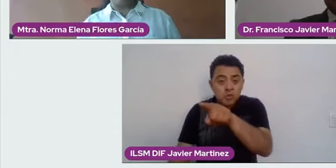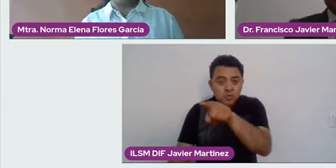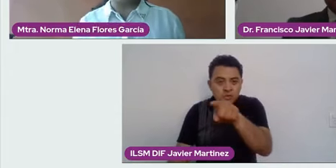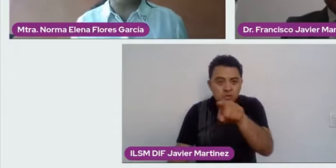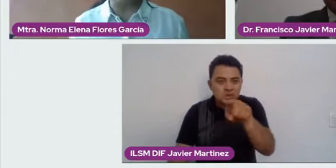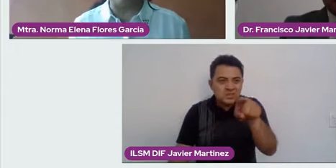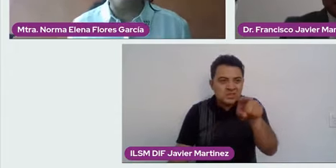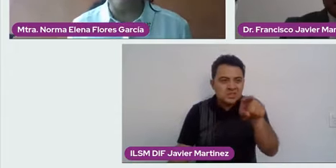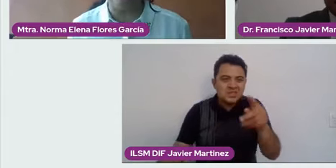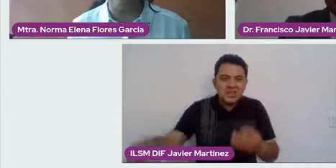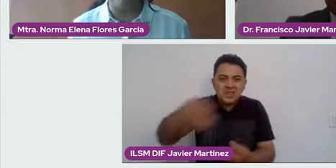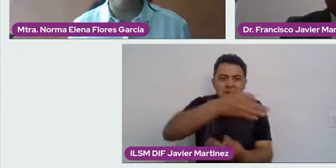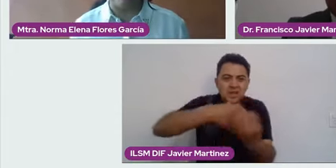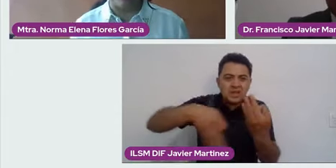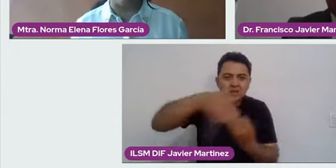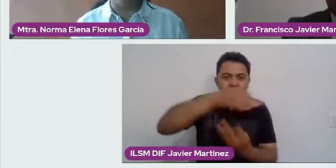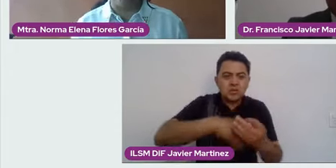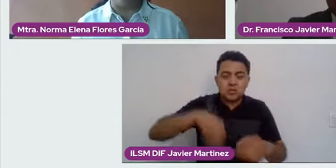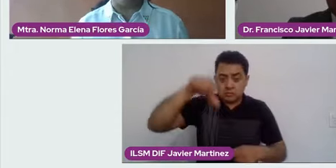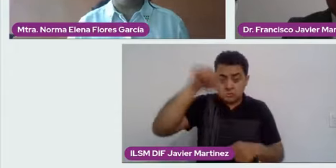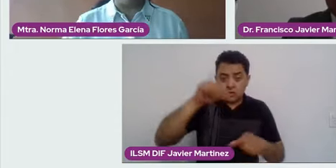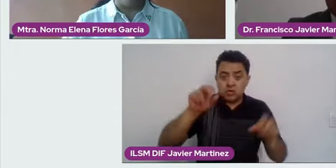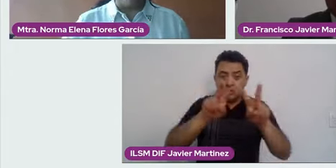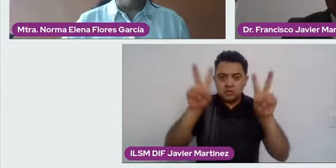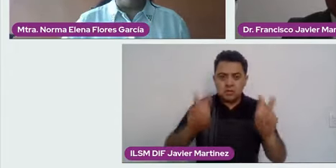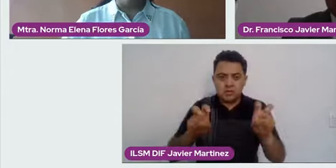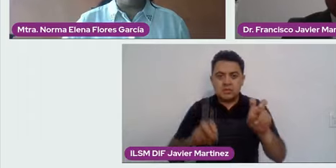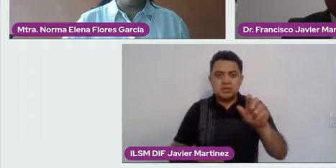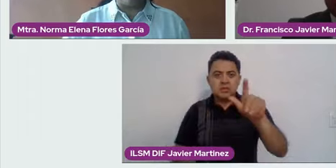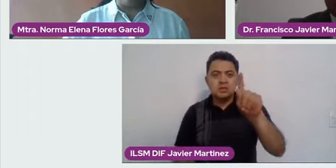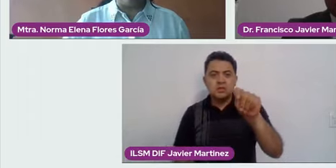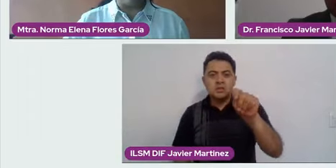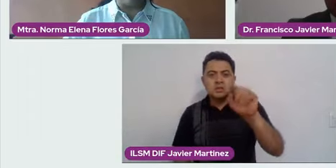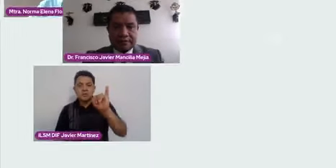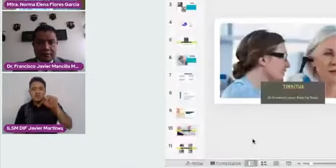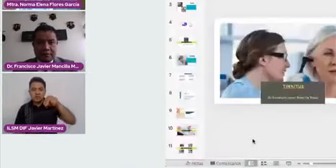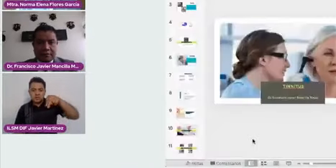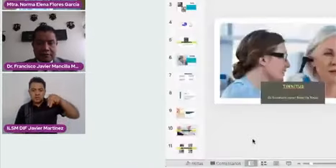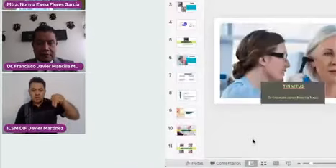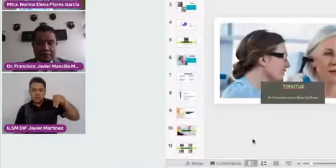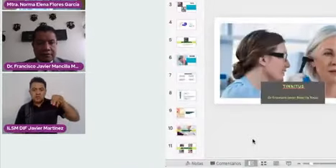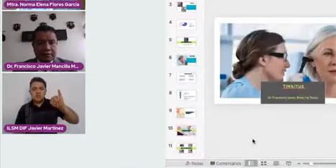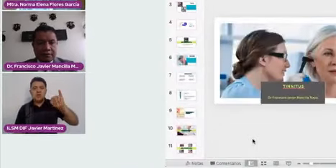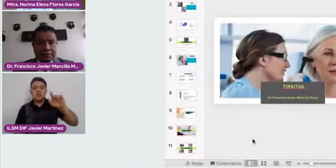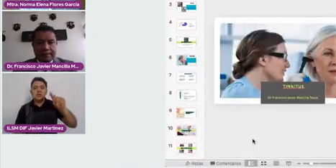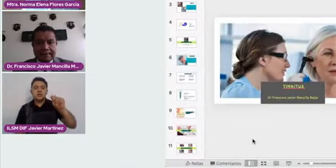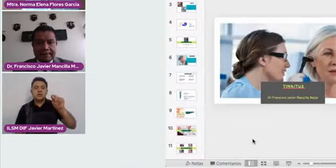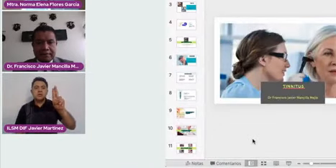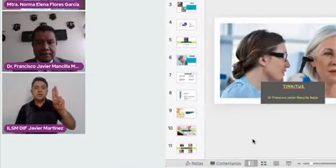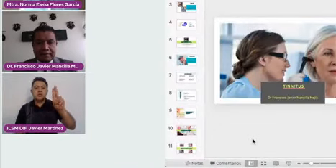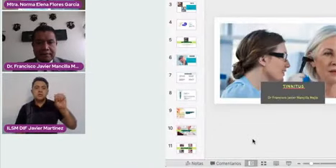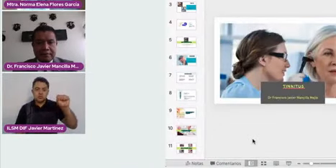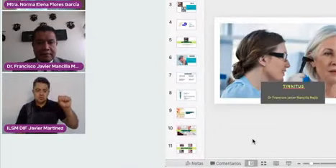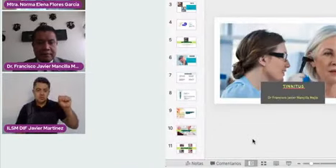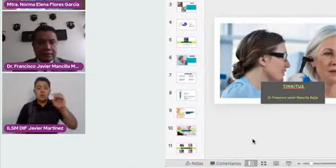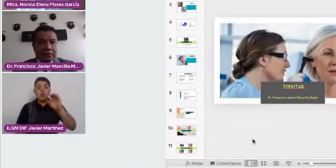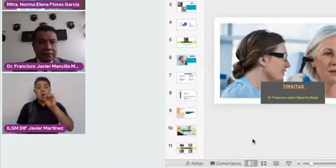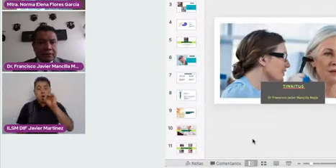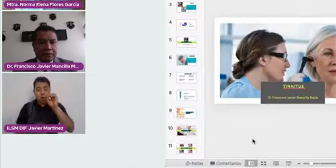hablando sobre tinnitus y acúfenos. Esto es algo de verdad interesantísimo para todas y